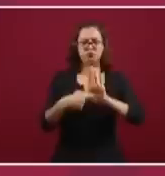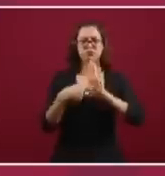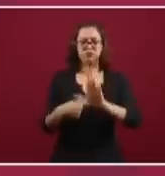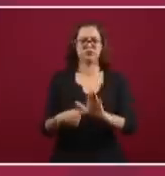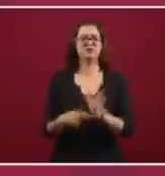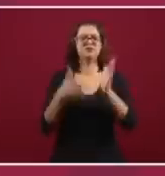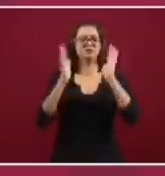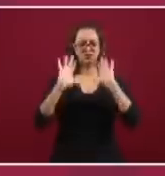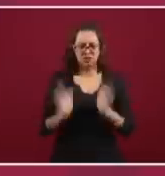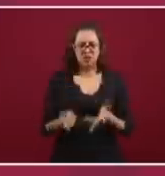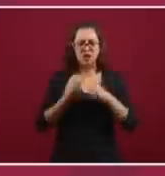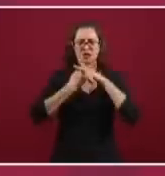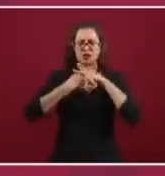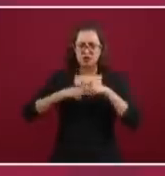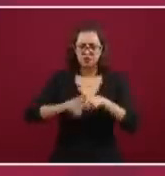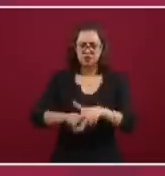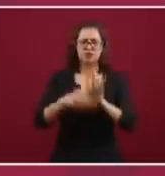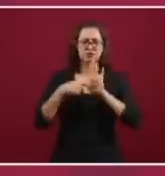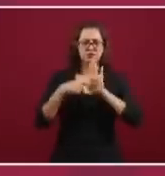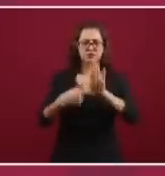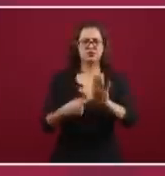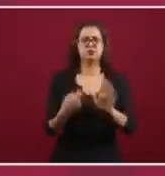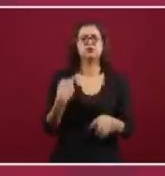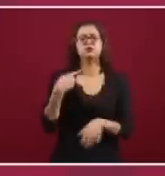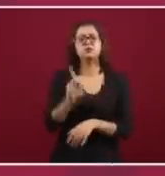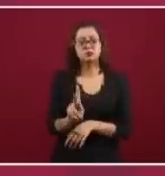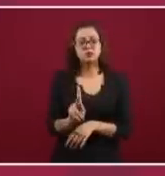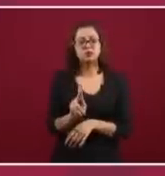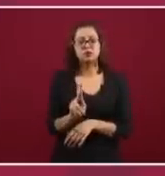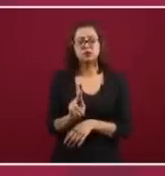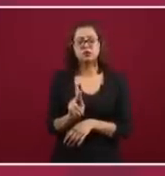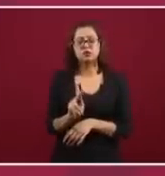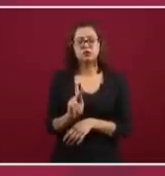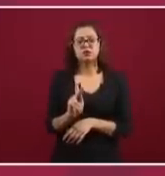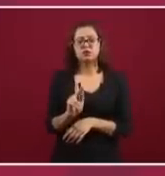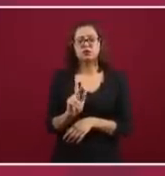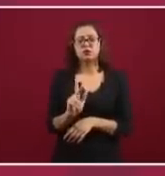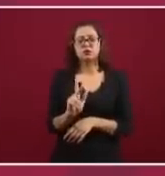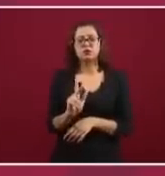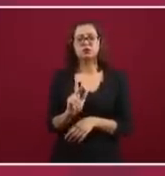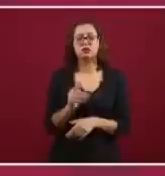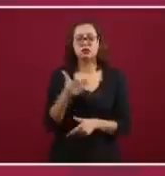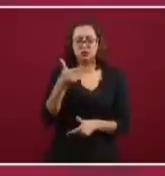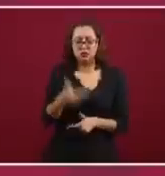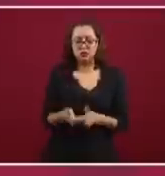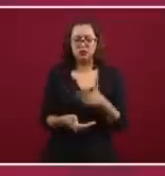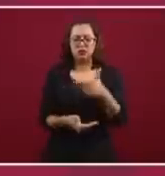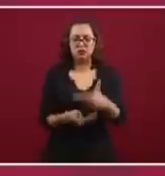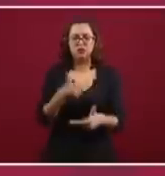estamos haciendo, pero se va a entregar